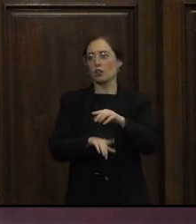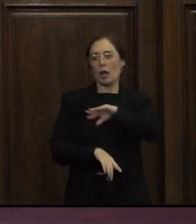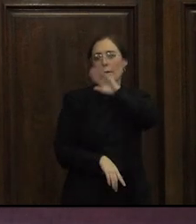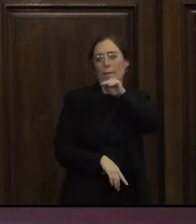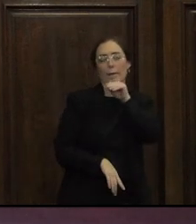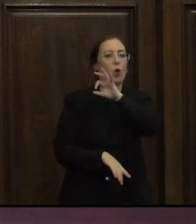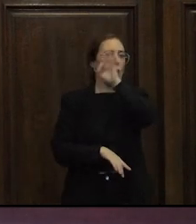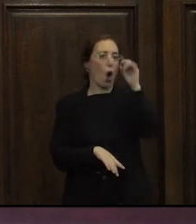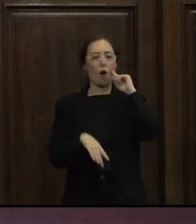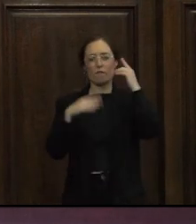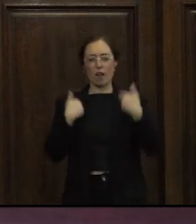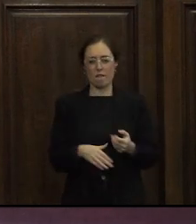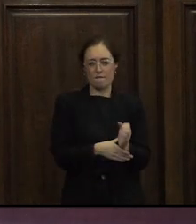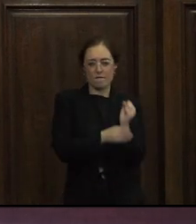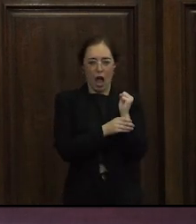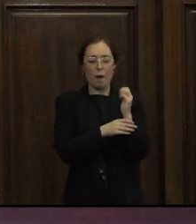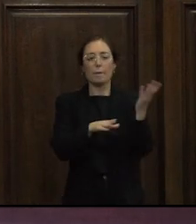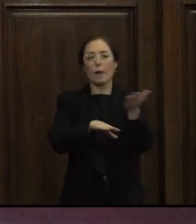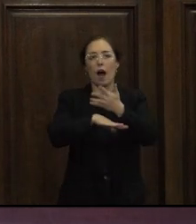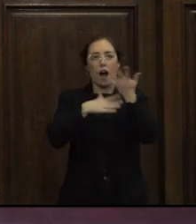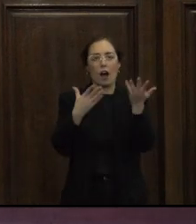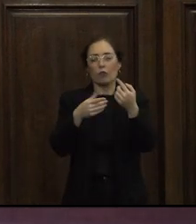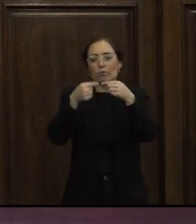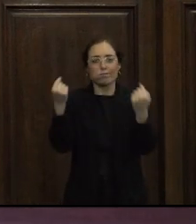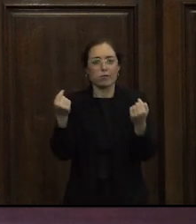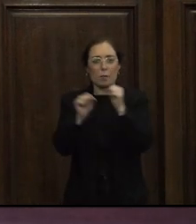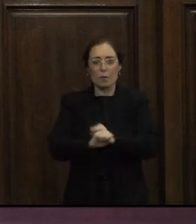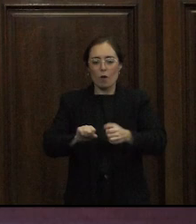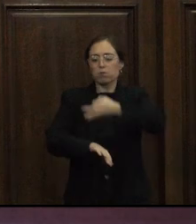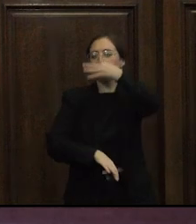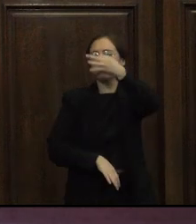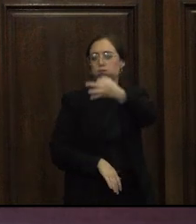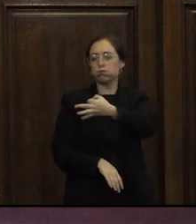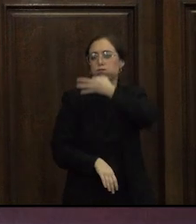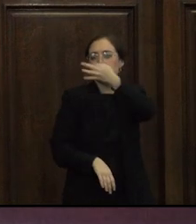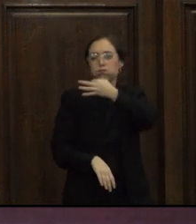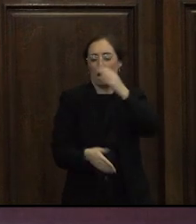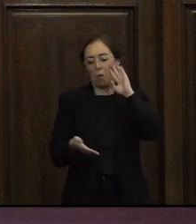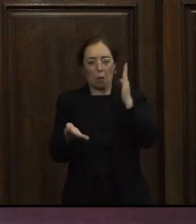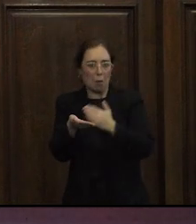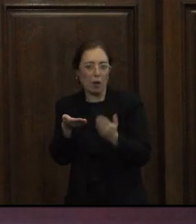shows, de la proliferación de biografías en el mercado